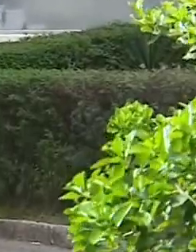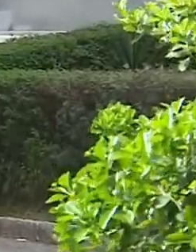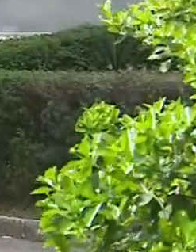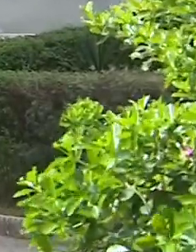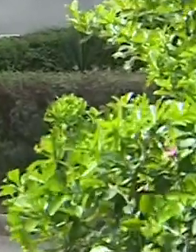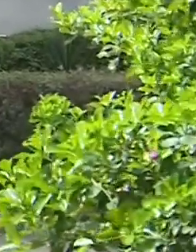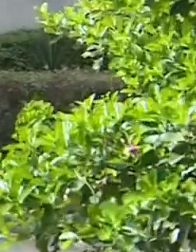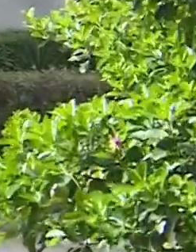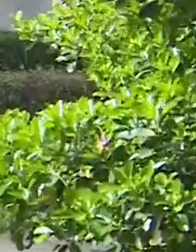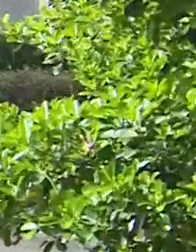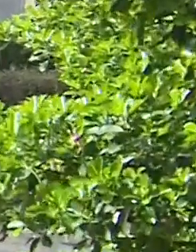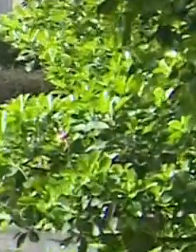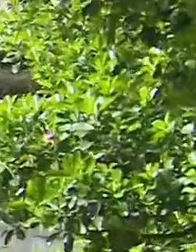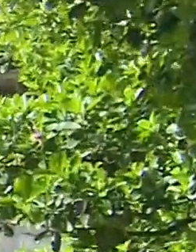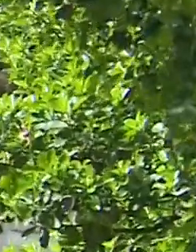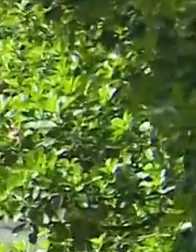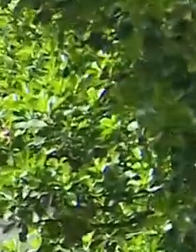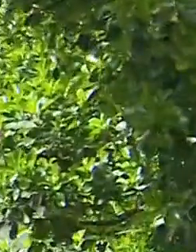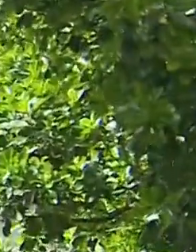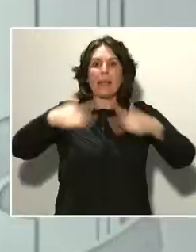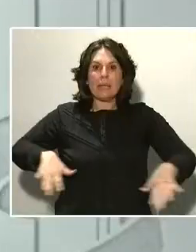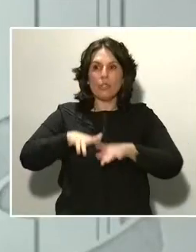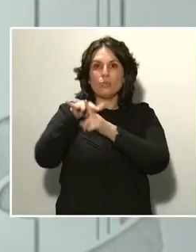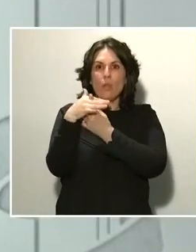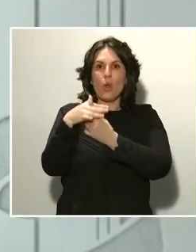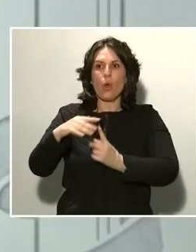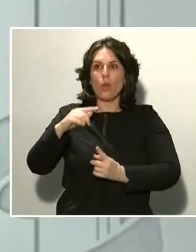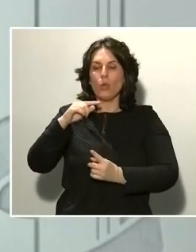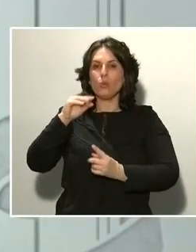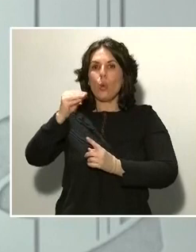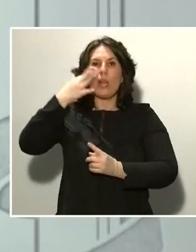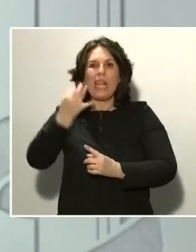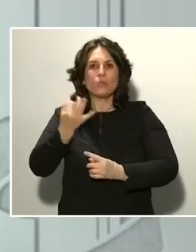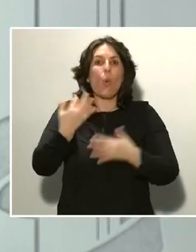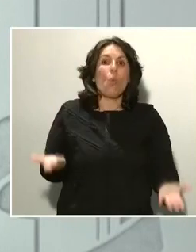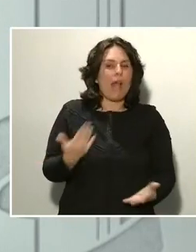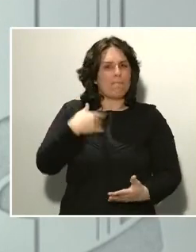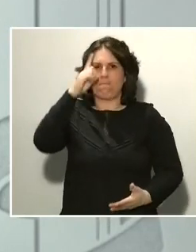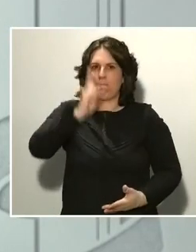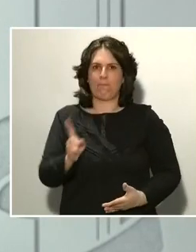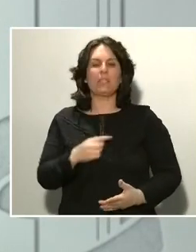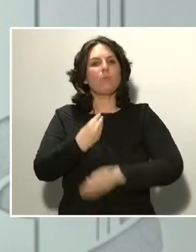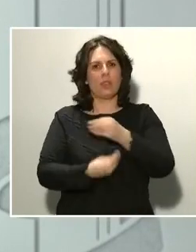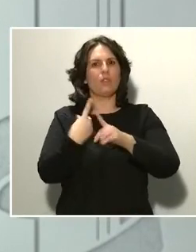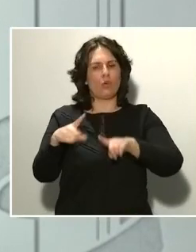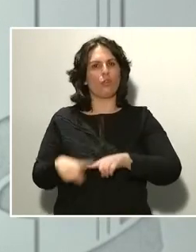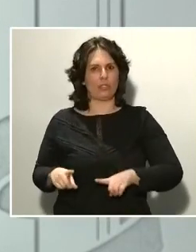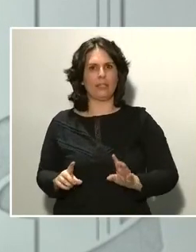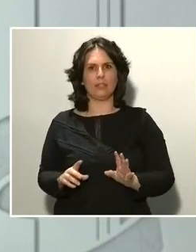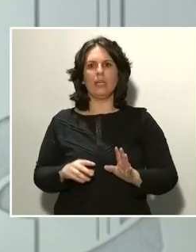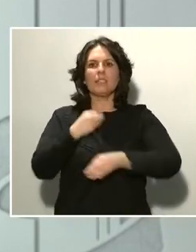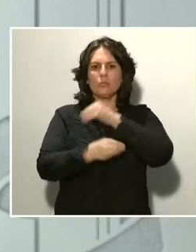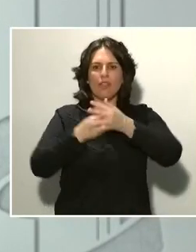comunidades la sospecha es que la transmisión comunitaria es mayor que lo que los datos indican. Se están promoviendo estudios